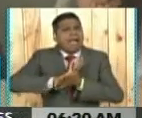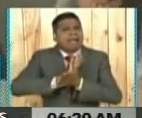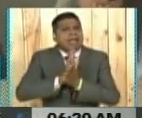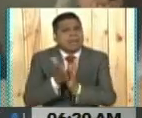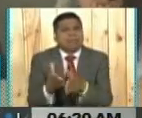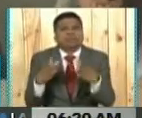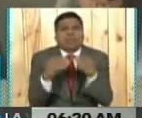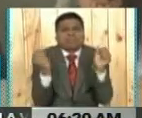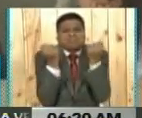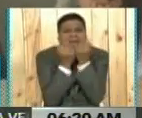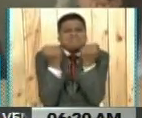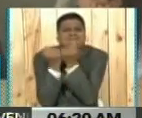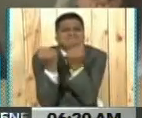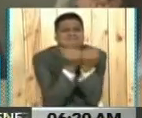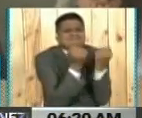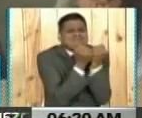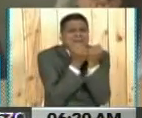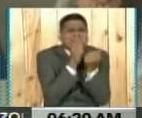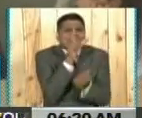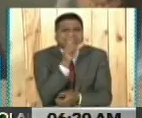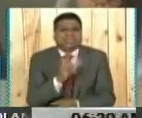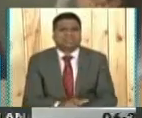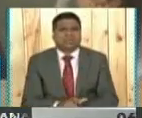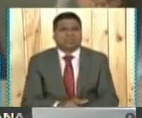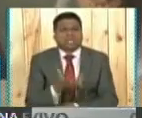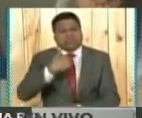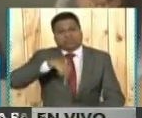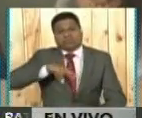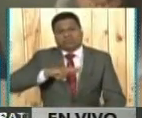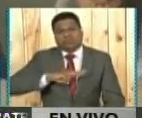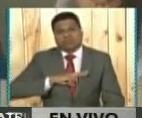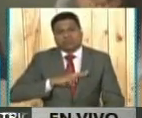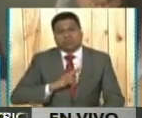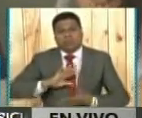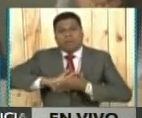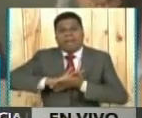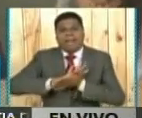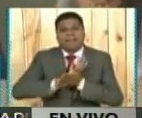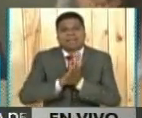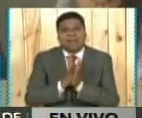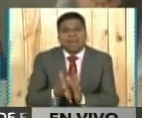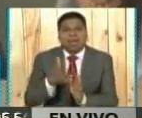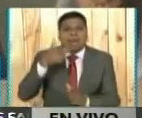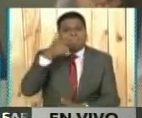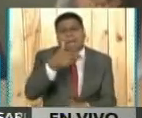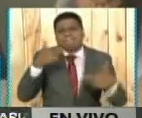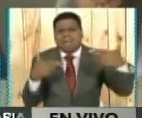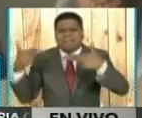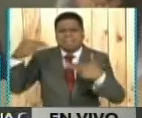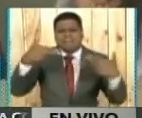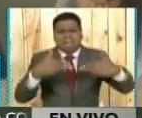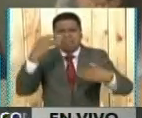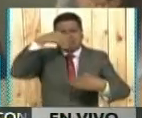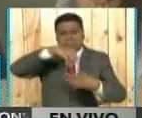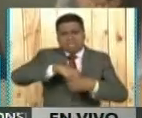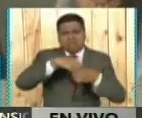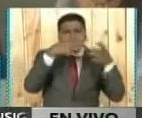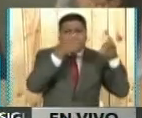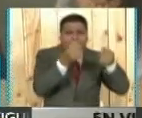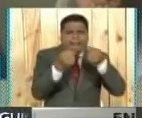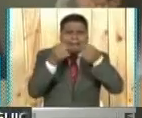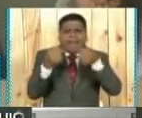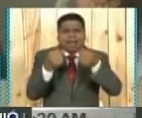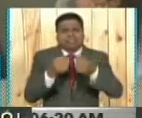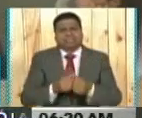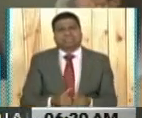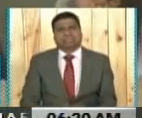hacinamiento. Hemos reducido exponencialmente la violencia carcelaria. Aplicamos las